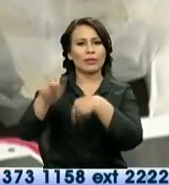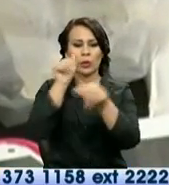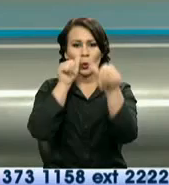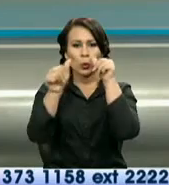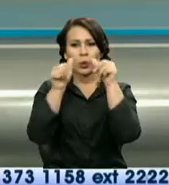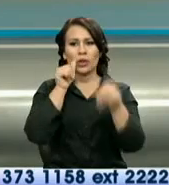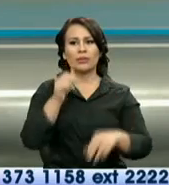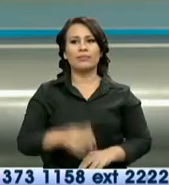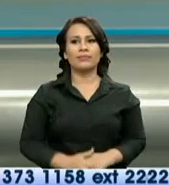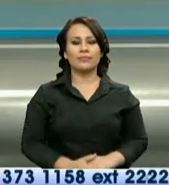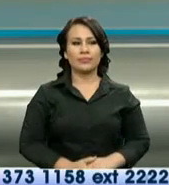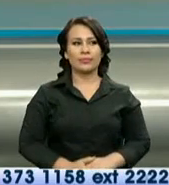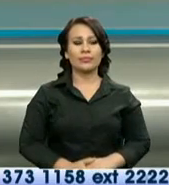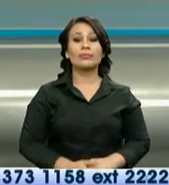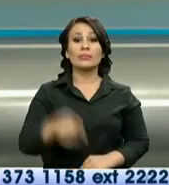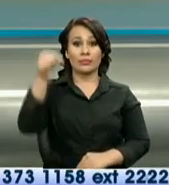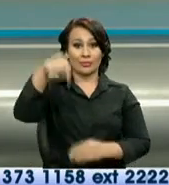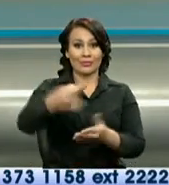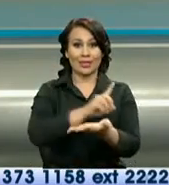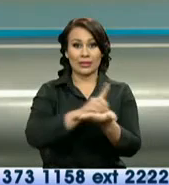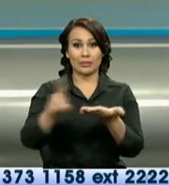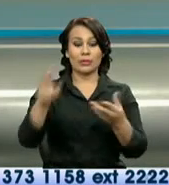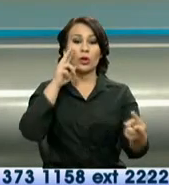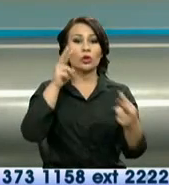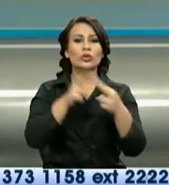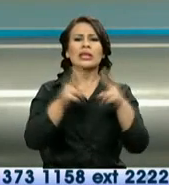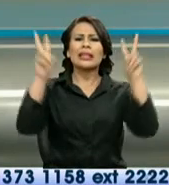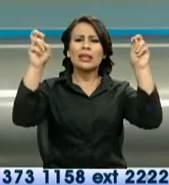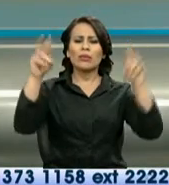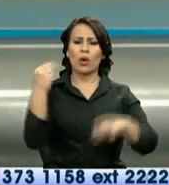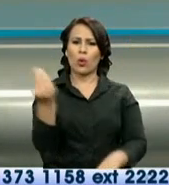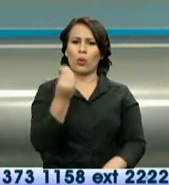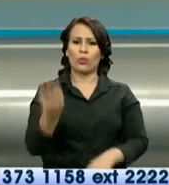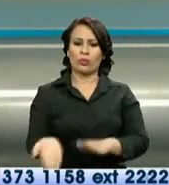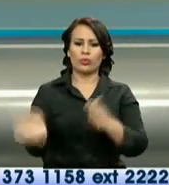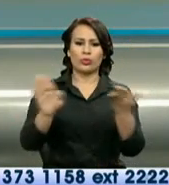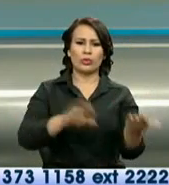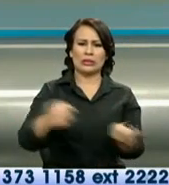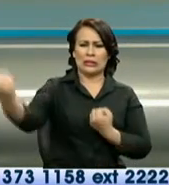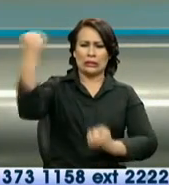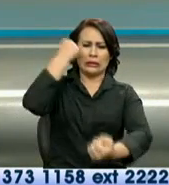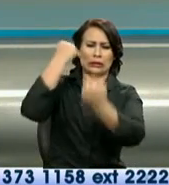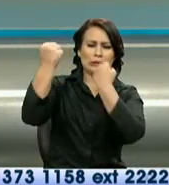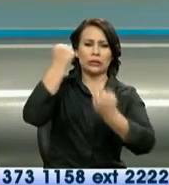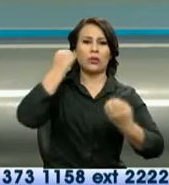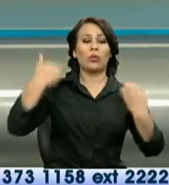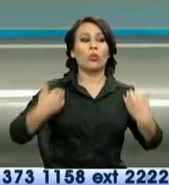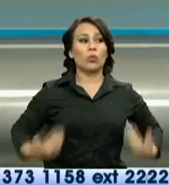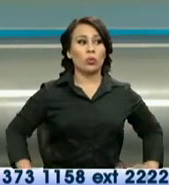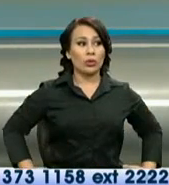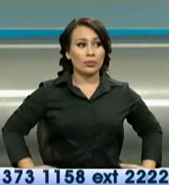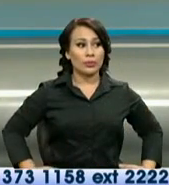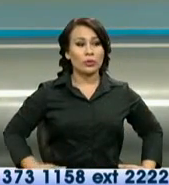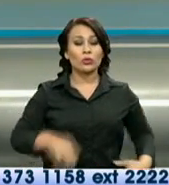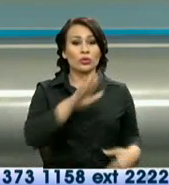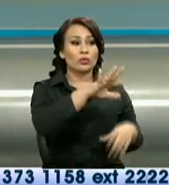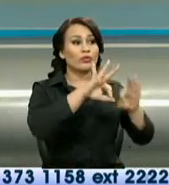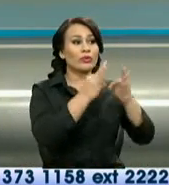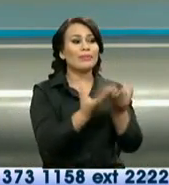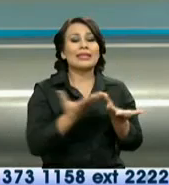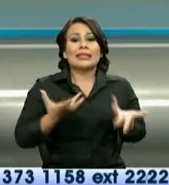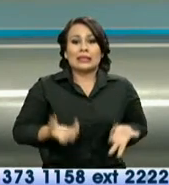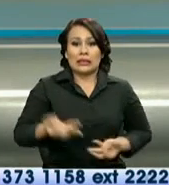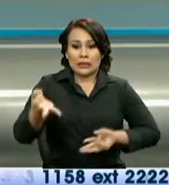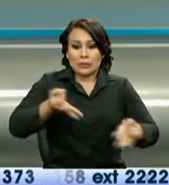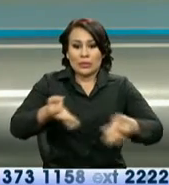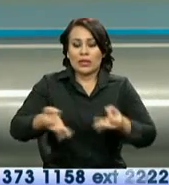Escobar. Esta semana se conoció el caso de un joven que murió por golpes que recibió en su cuerpo. Su familia exigía explicaciones